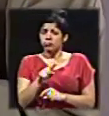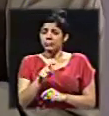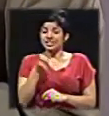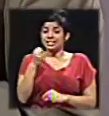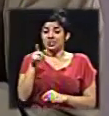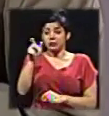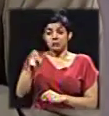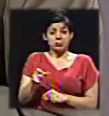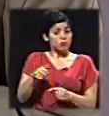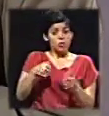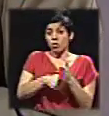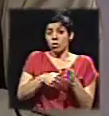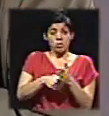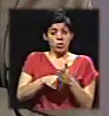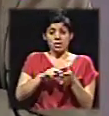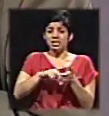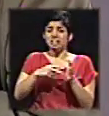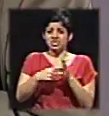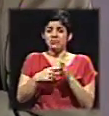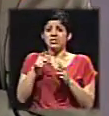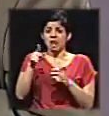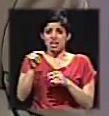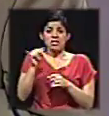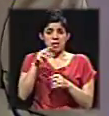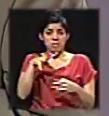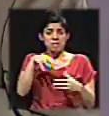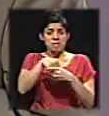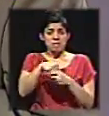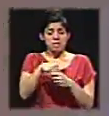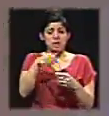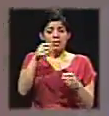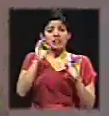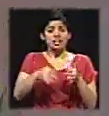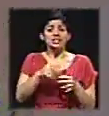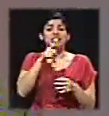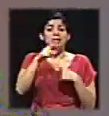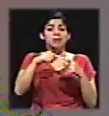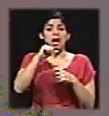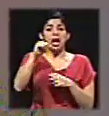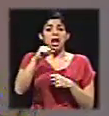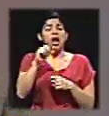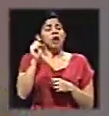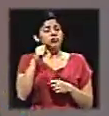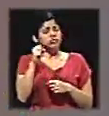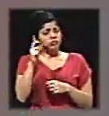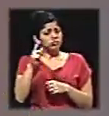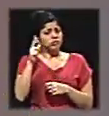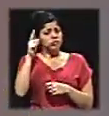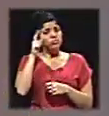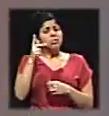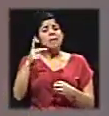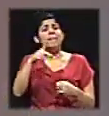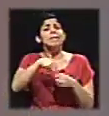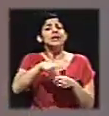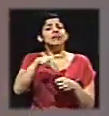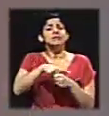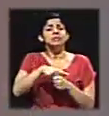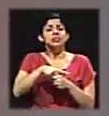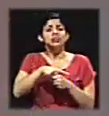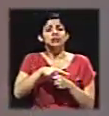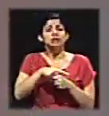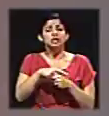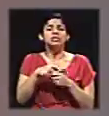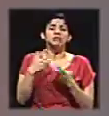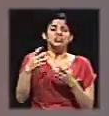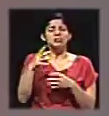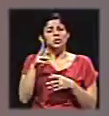no vota también participa en la decisión de quién gana? Sí, por supuesto. Es una participación,